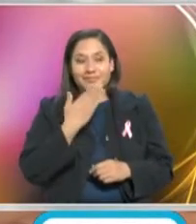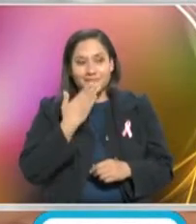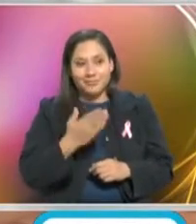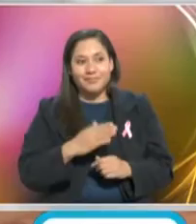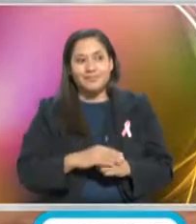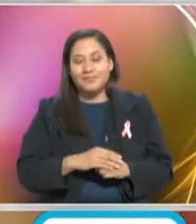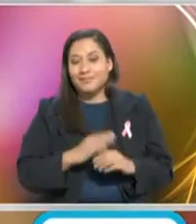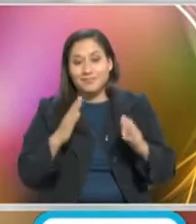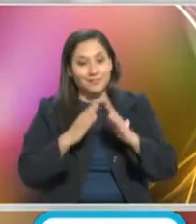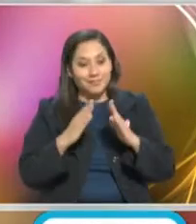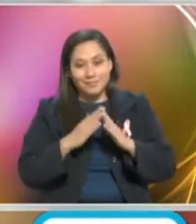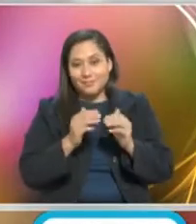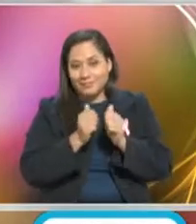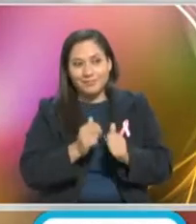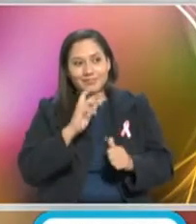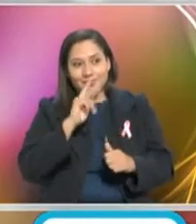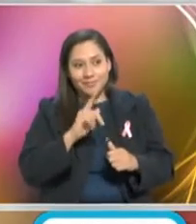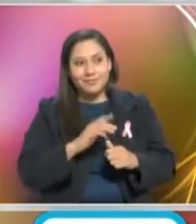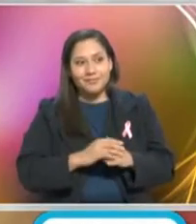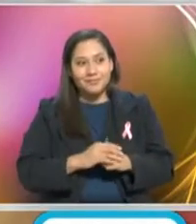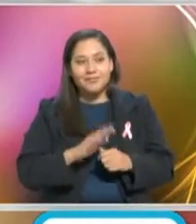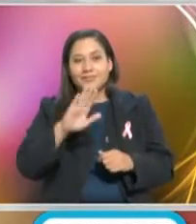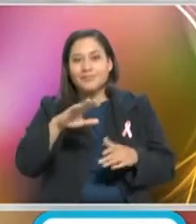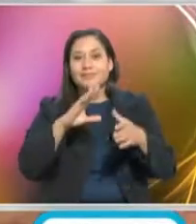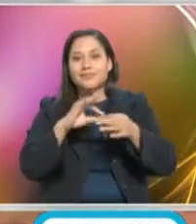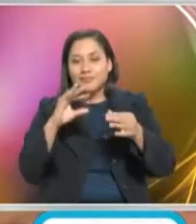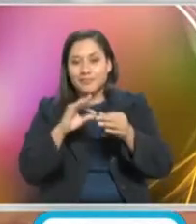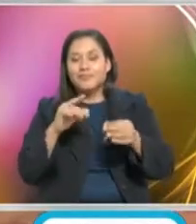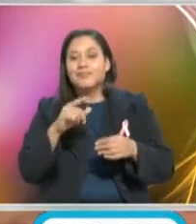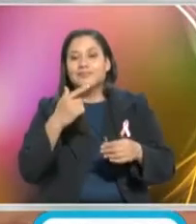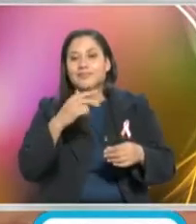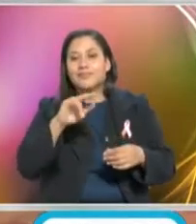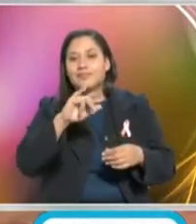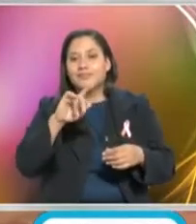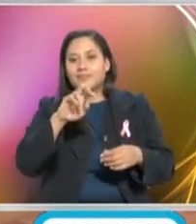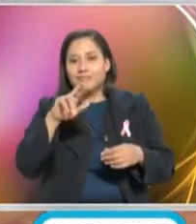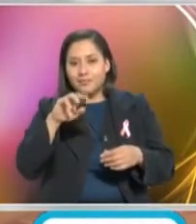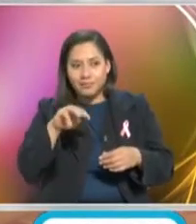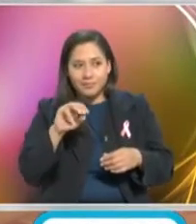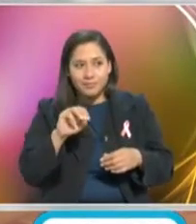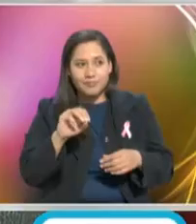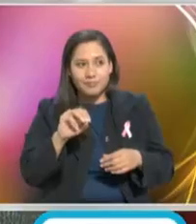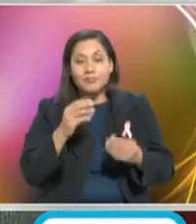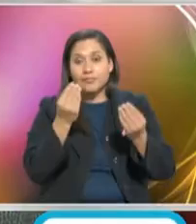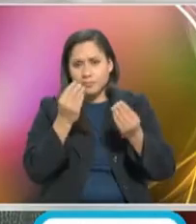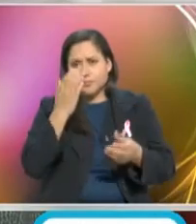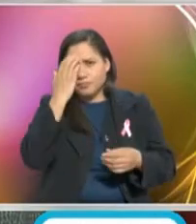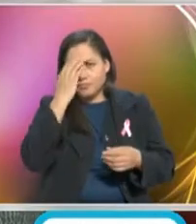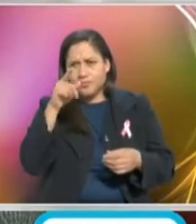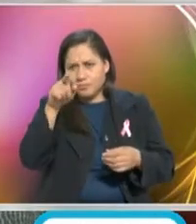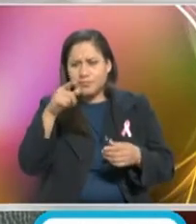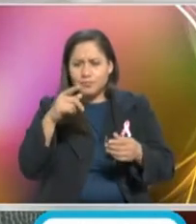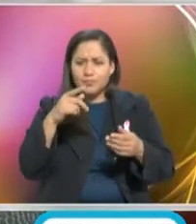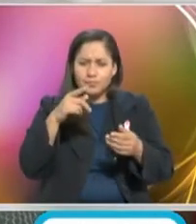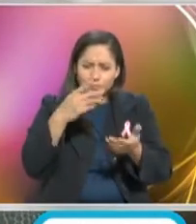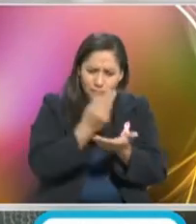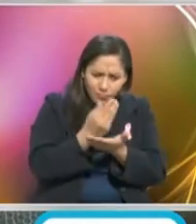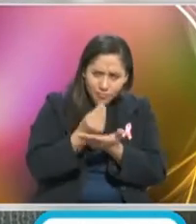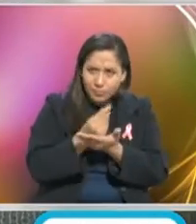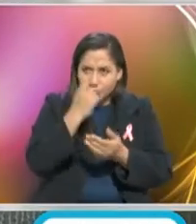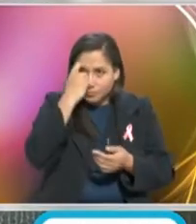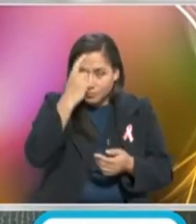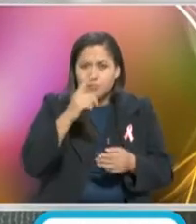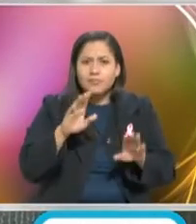no puede estar en casa, Sí. mejor. Oiga, y cuéntanos un poco más de don Guillermo González Camarena. Muchos conocemos su obra, pero ¿cómo era en